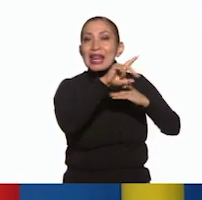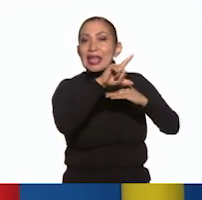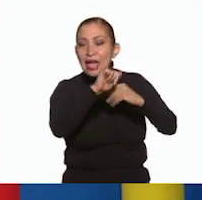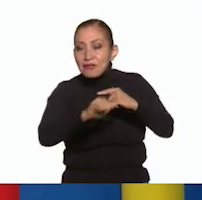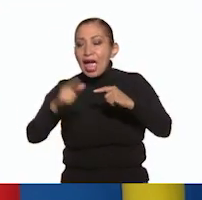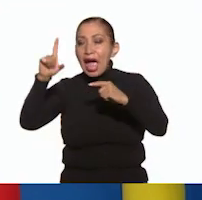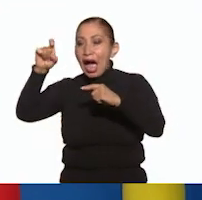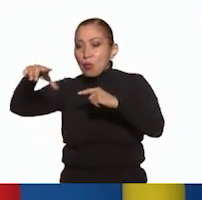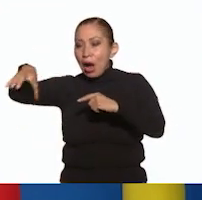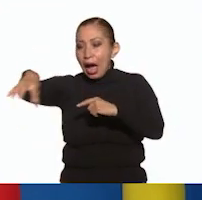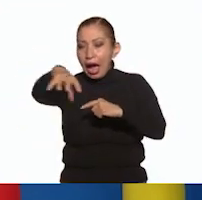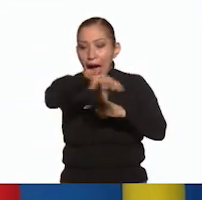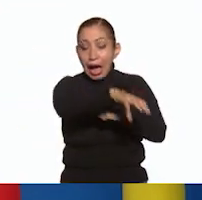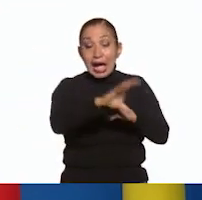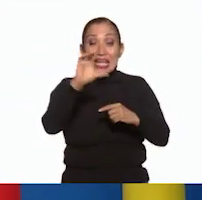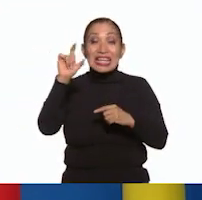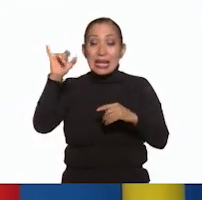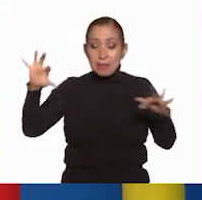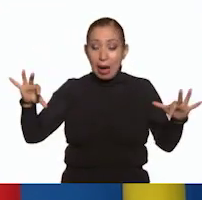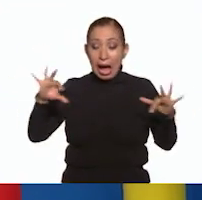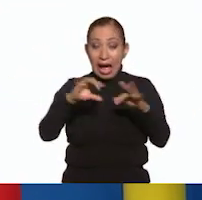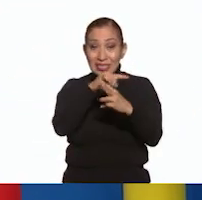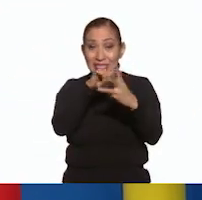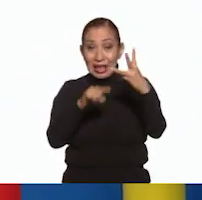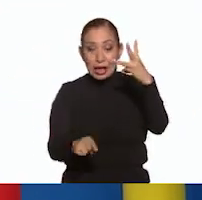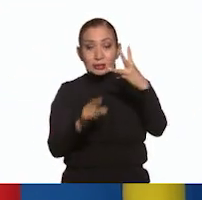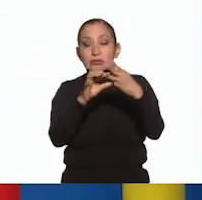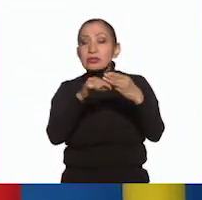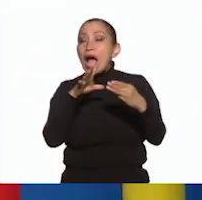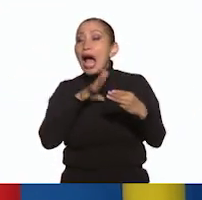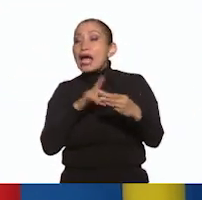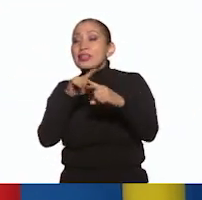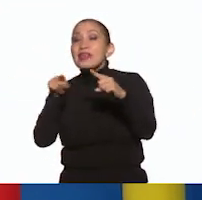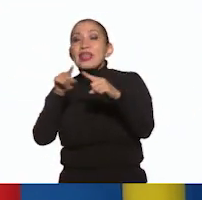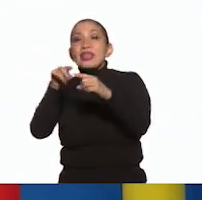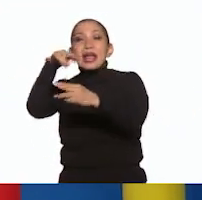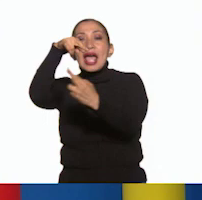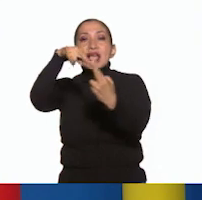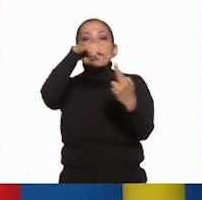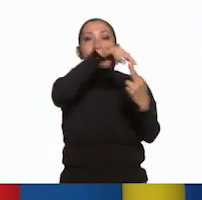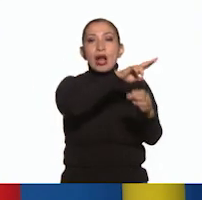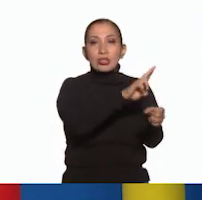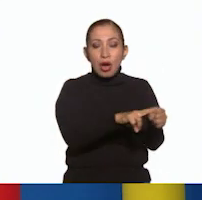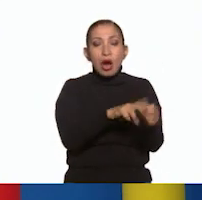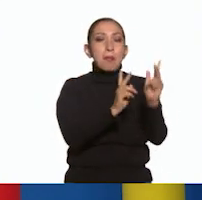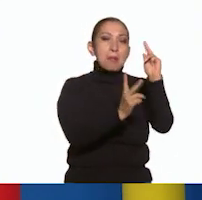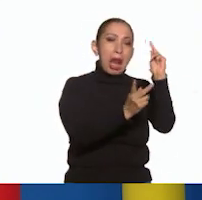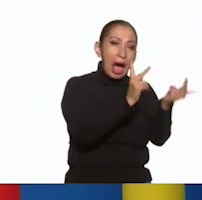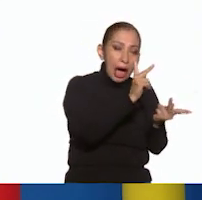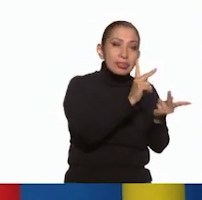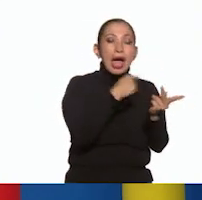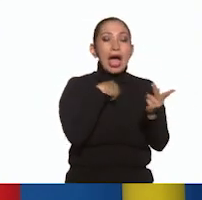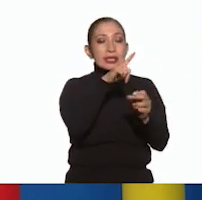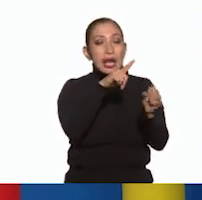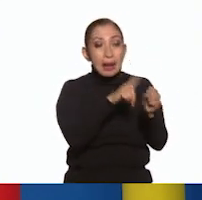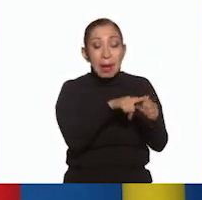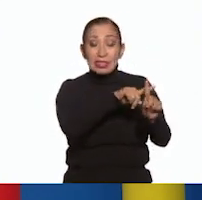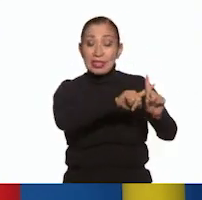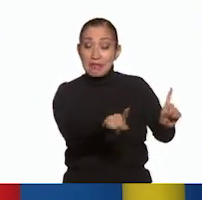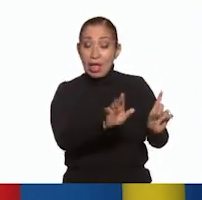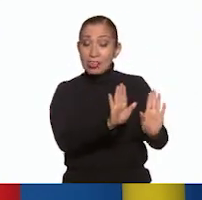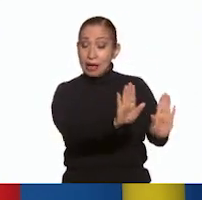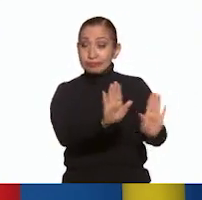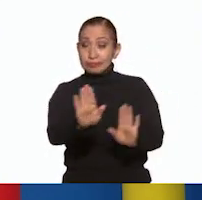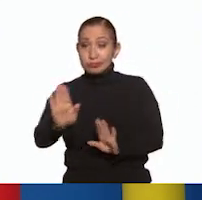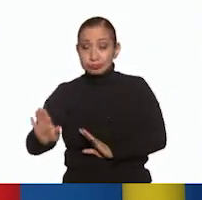distribución del agua y el clima nos dan como resultado diferentes regiones naturales, con vegetación y faunas